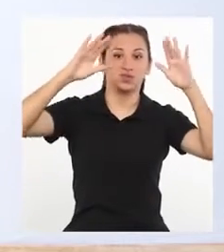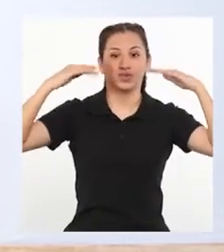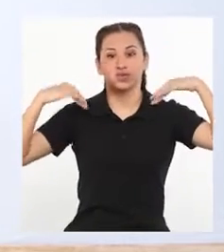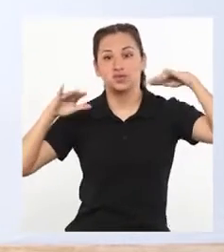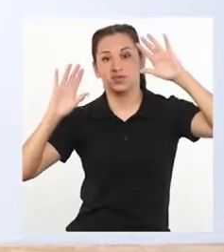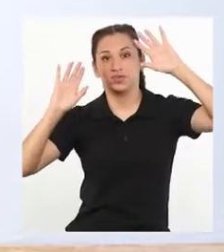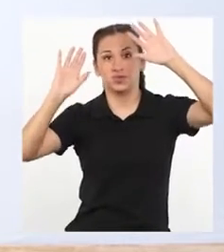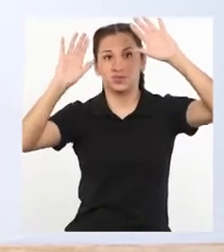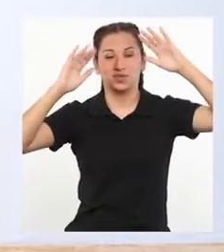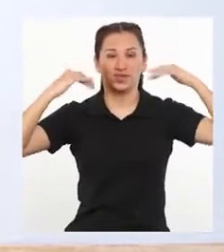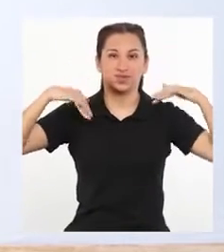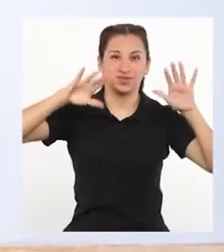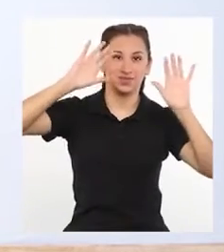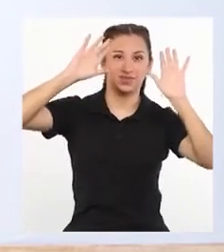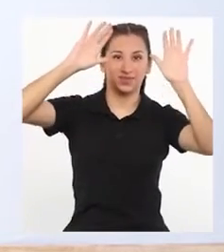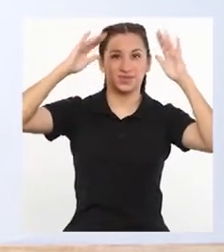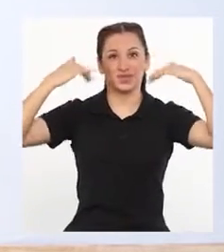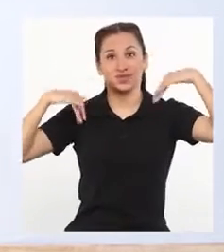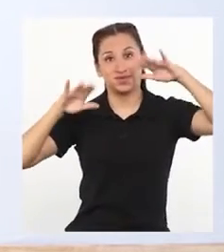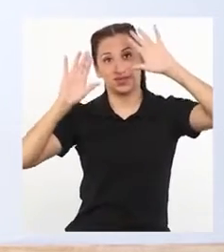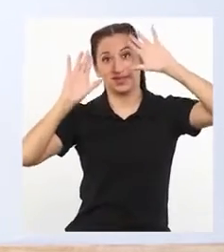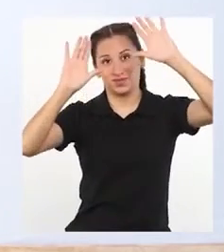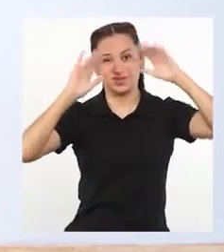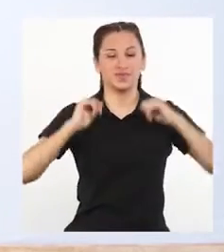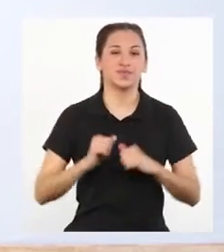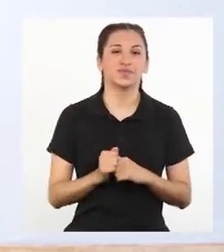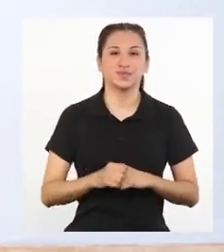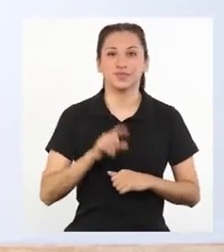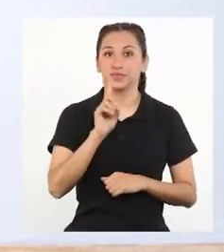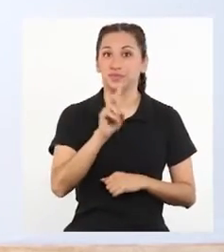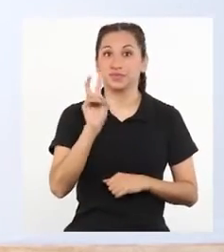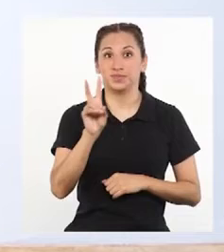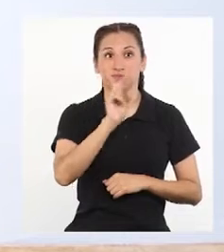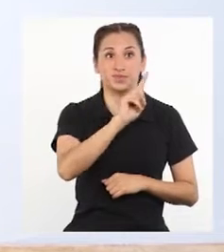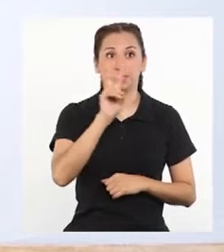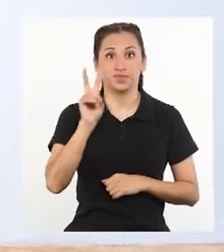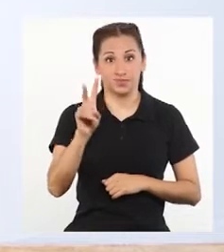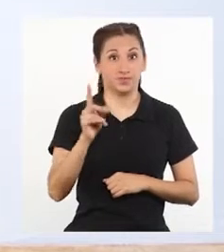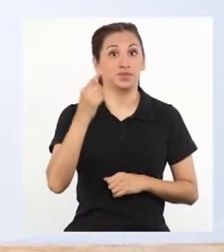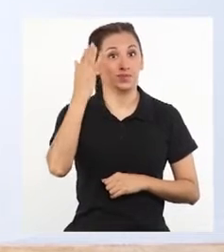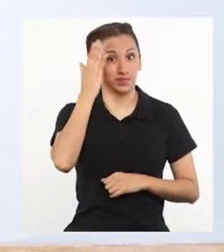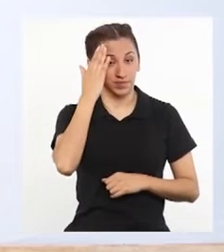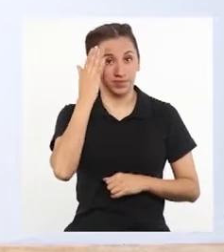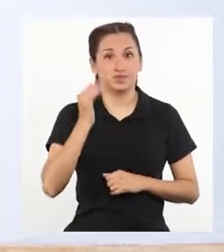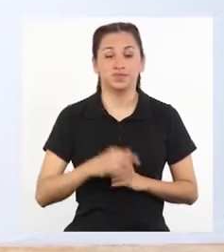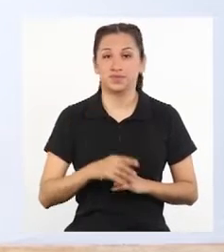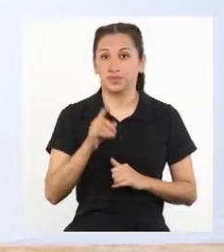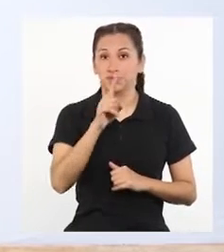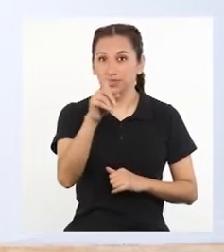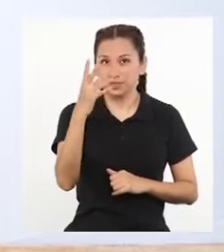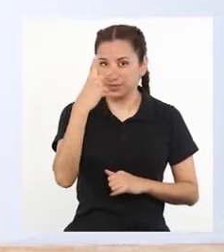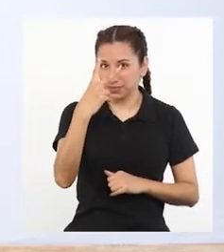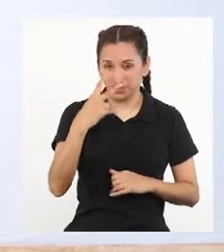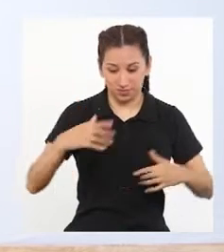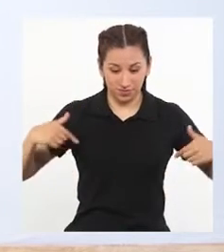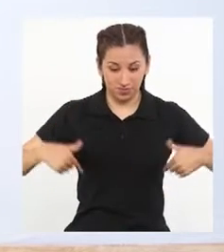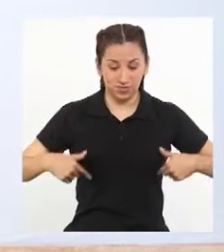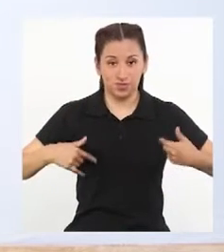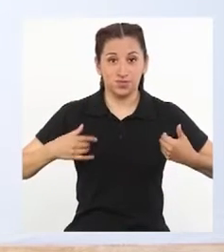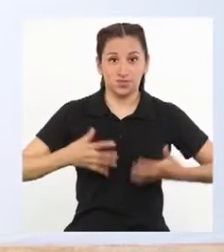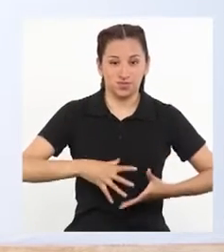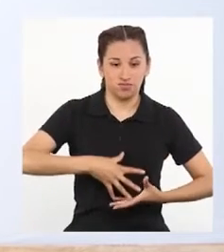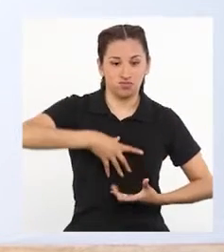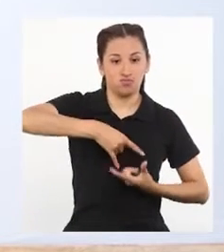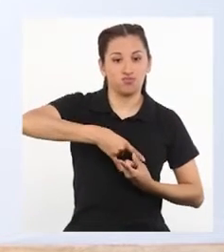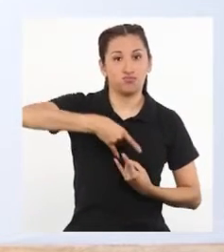Dos. Uno. Dos. Uno. Dos. Dense cuenta que el movimiento de nuestra cintura es la que